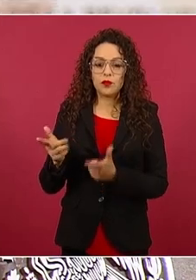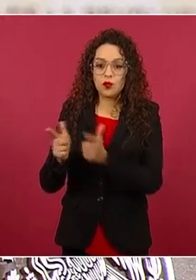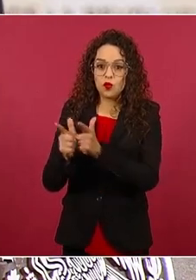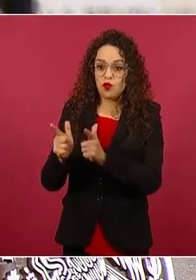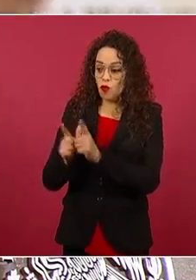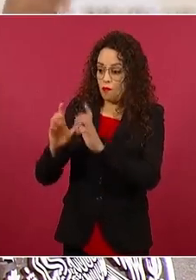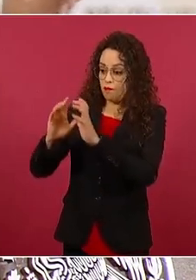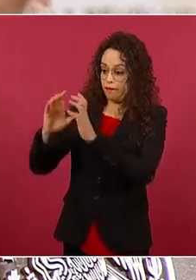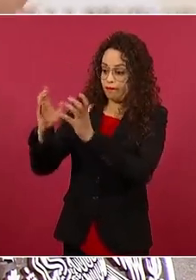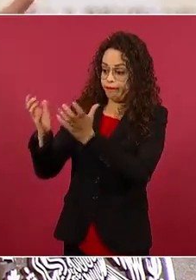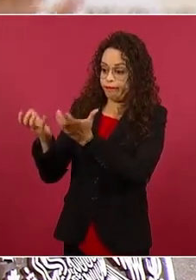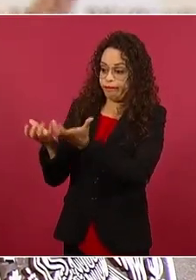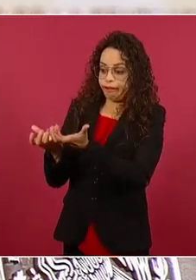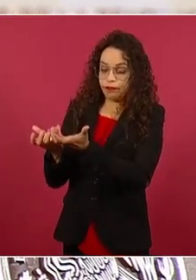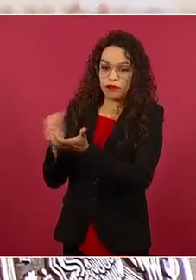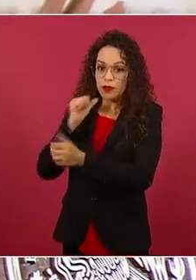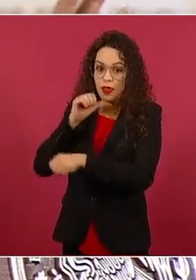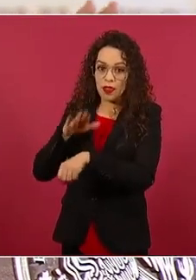quisieran